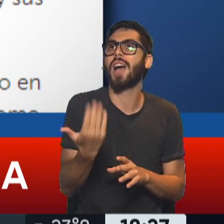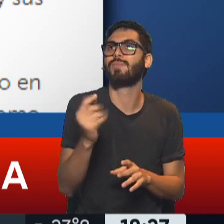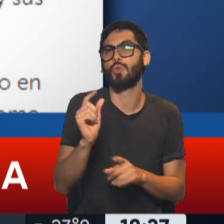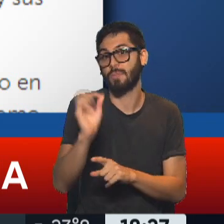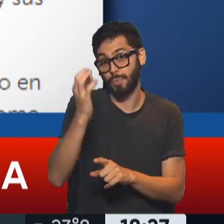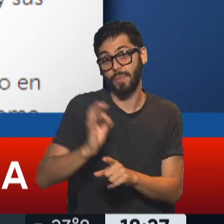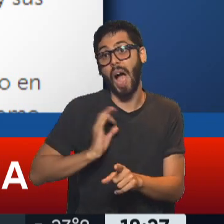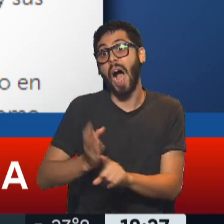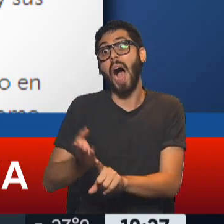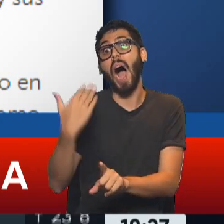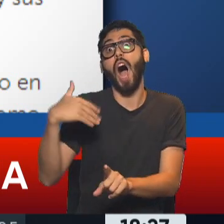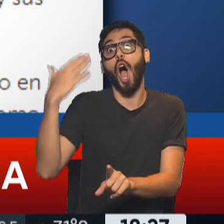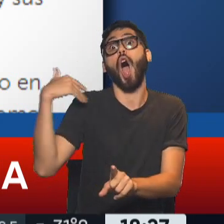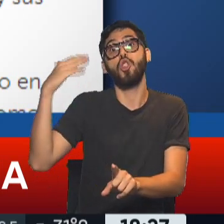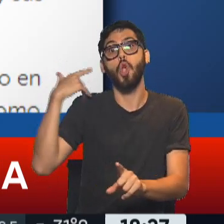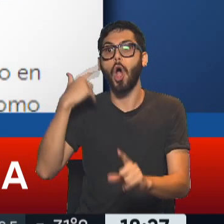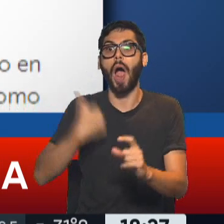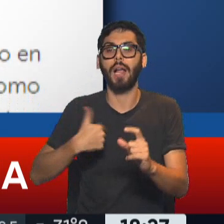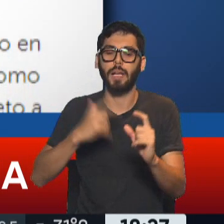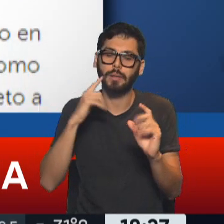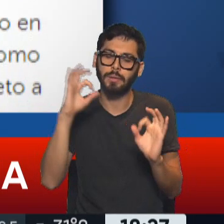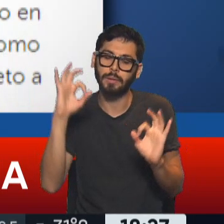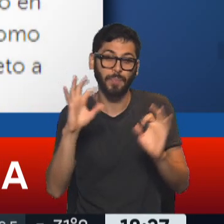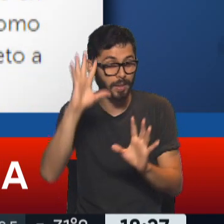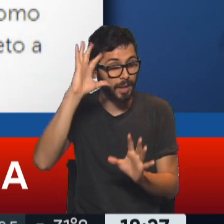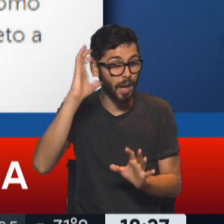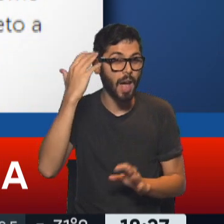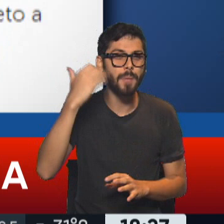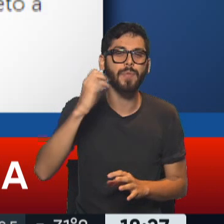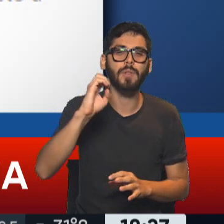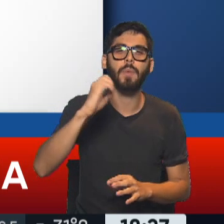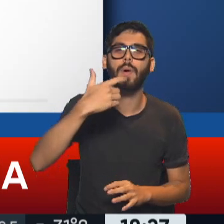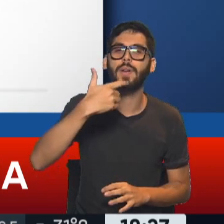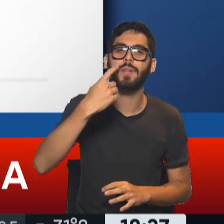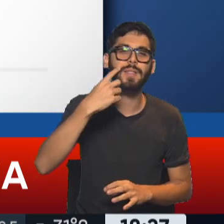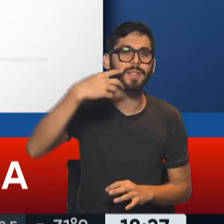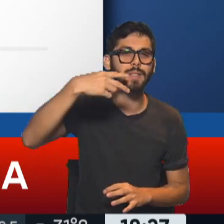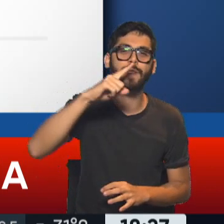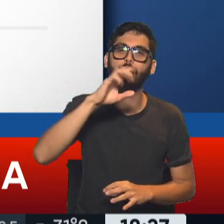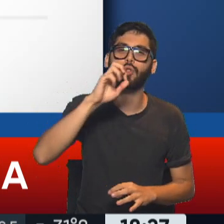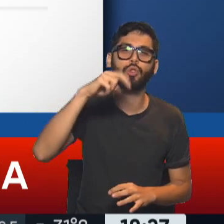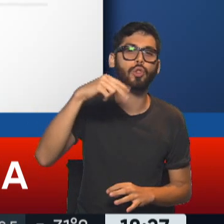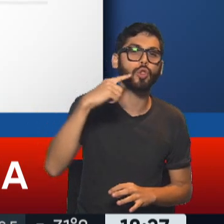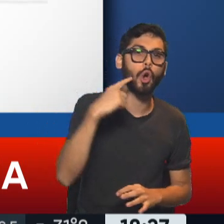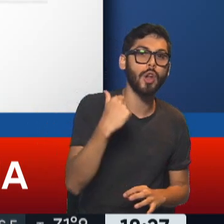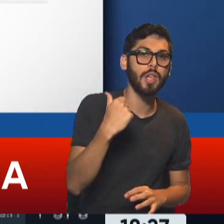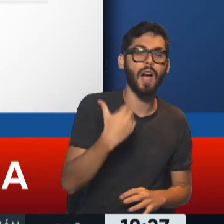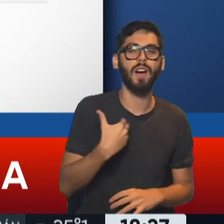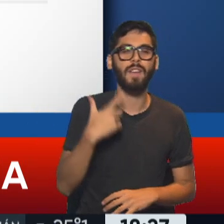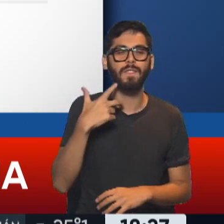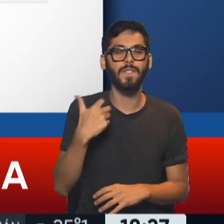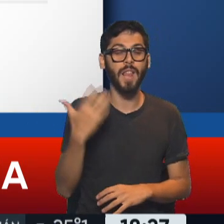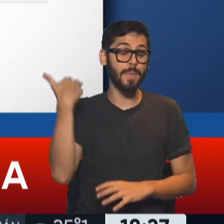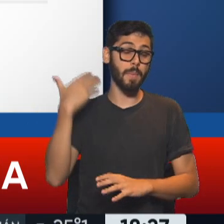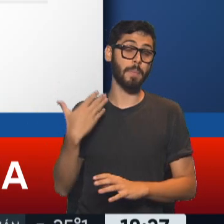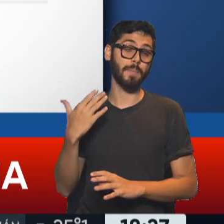Argentina viene trabajando la posibilidad de, ¿te acordás de la famosa sintonía fina que había Sí, dicho claro. la entonces presidenta o vicepresidenta cuando inició